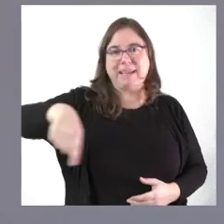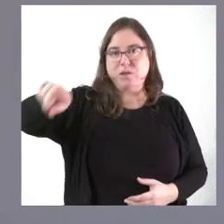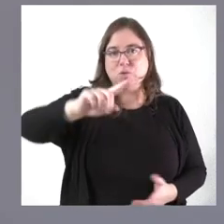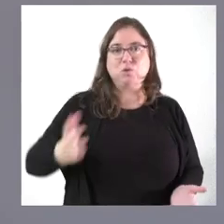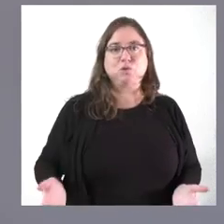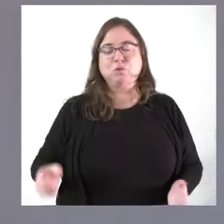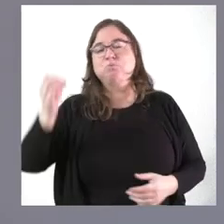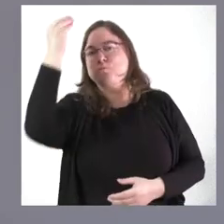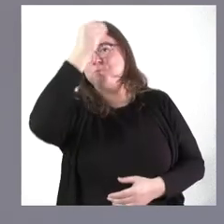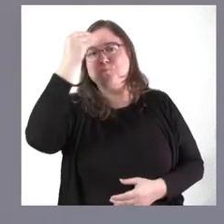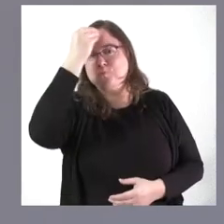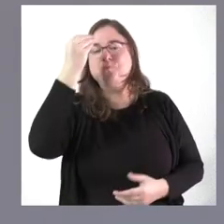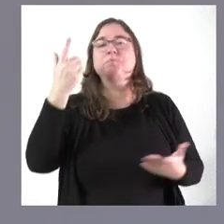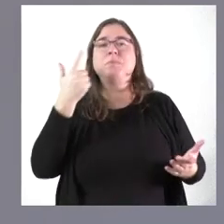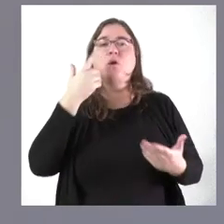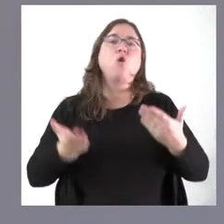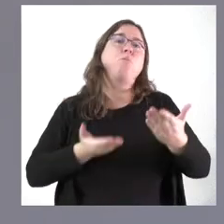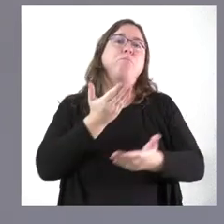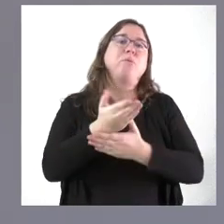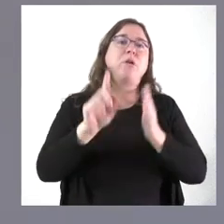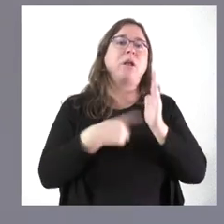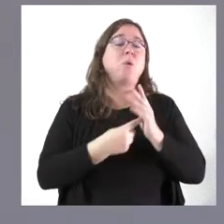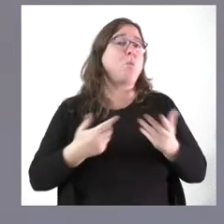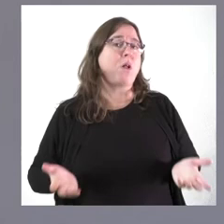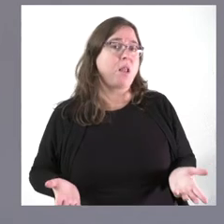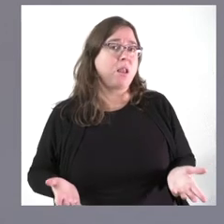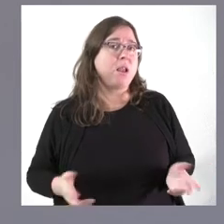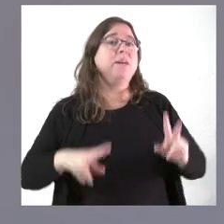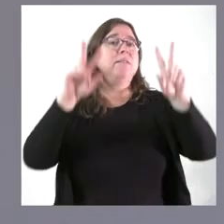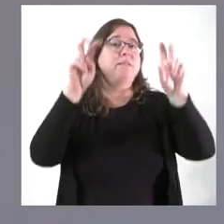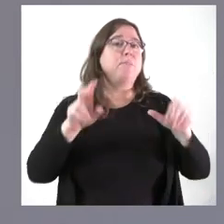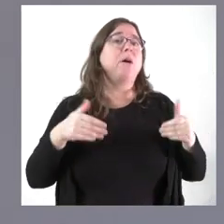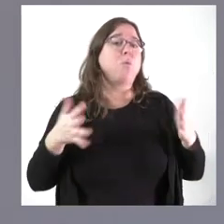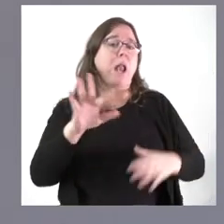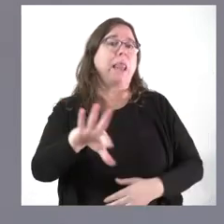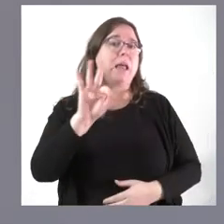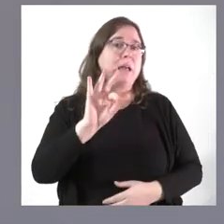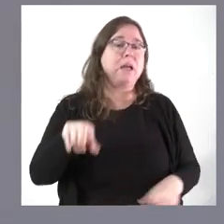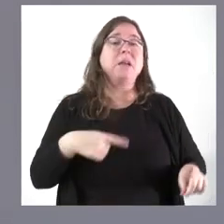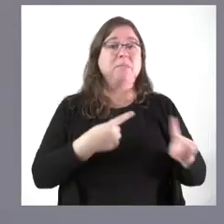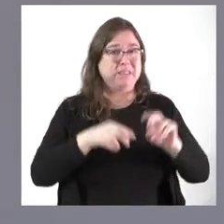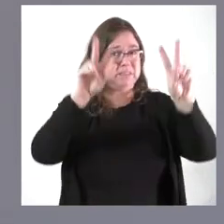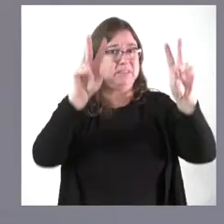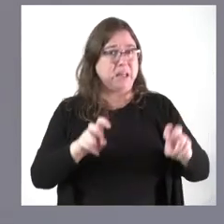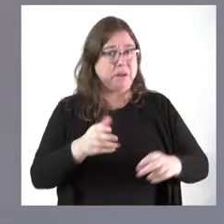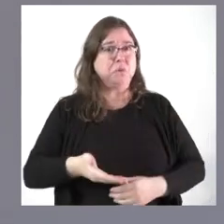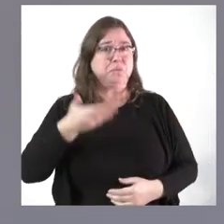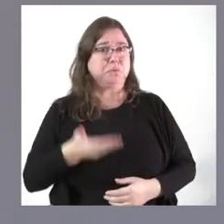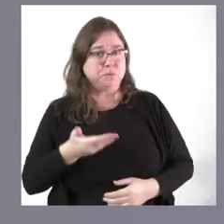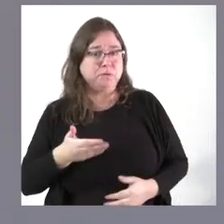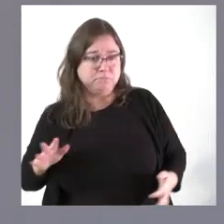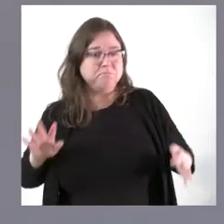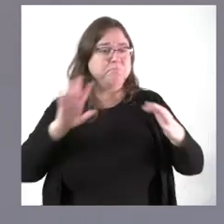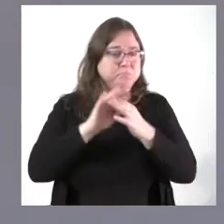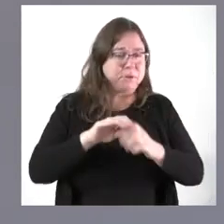qué proposiciones de ley presentaron sobre qué asuntos eligieron Y si esos asuntos tienen que ver sobre las